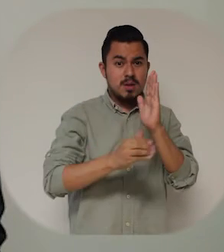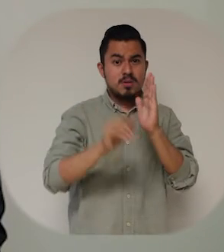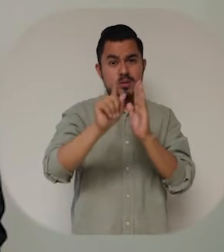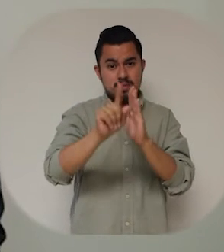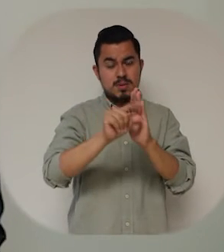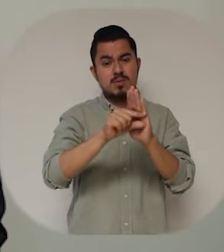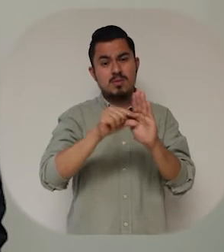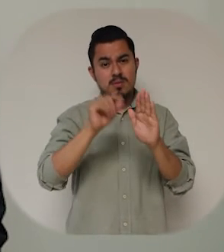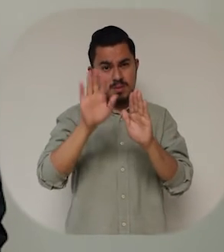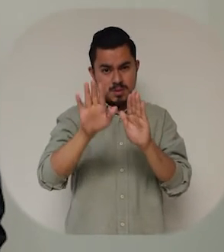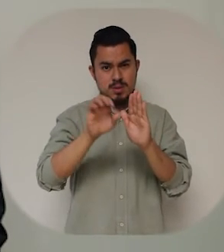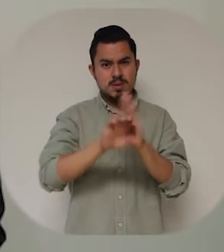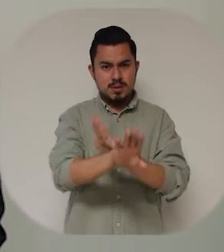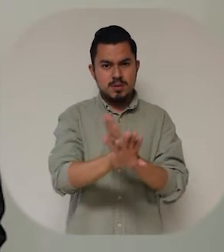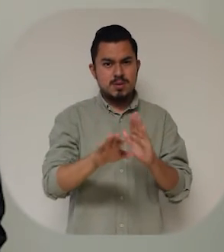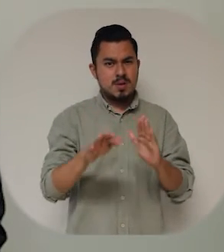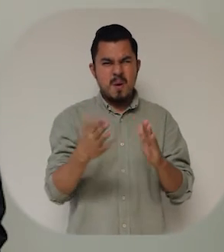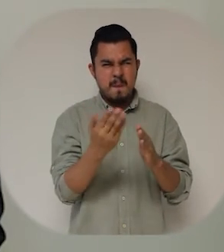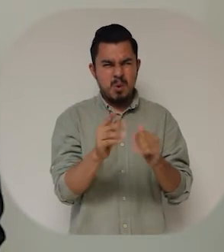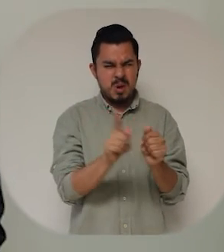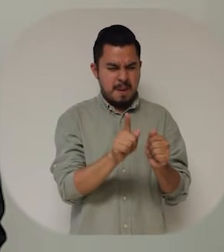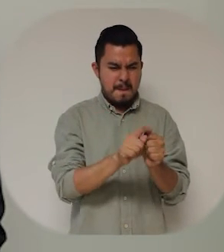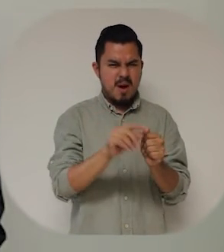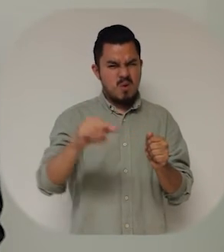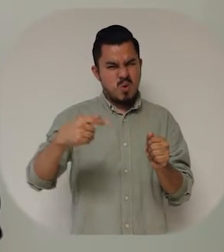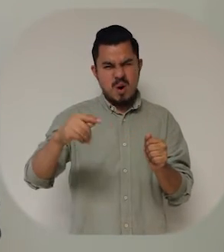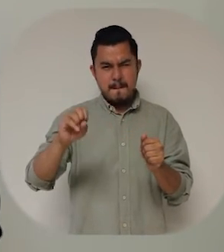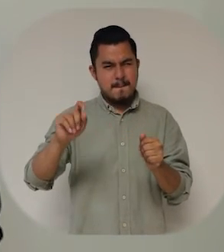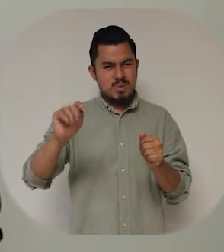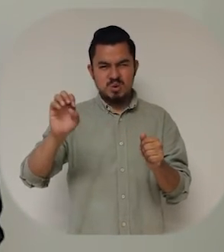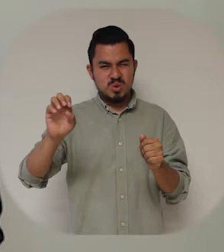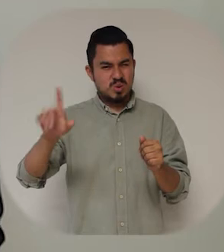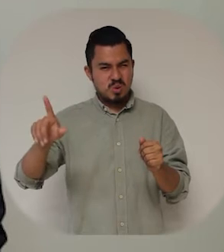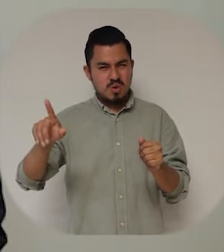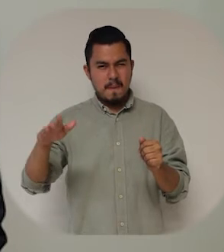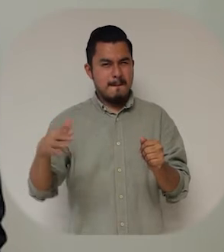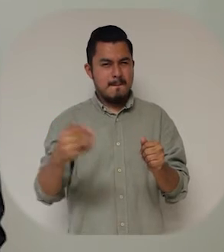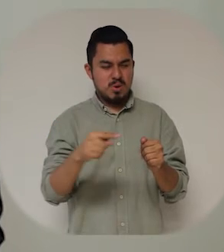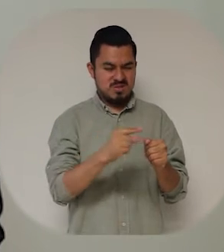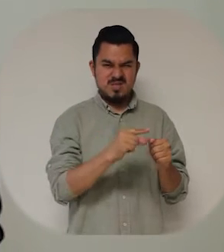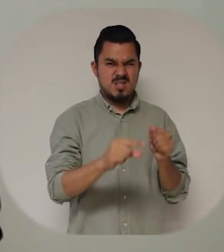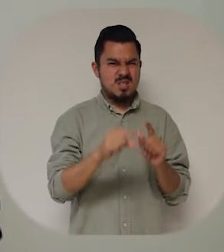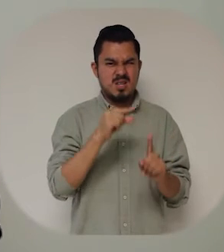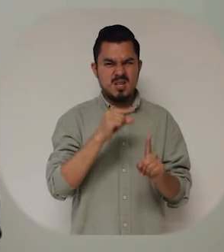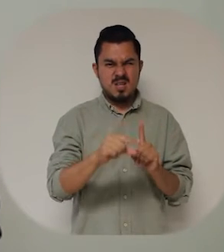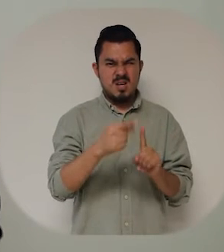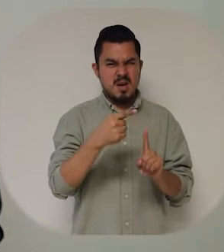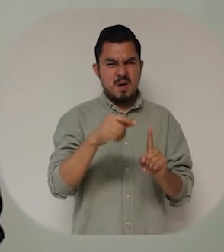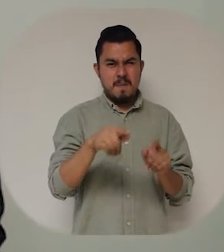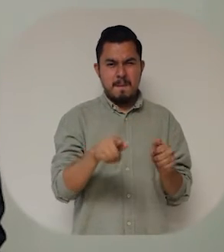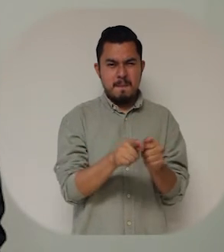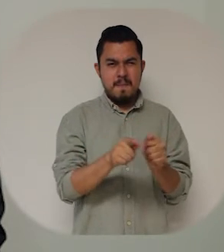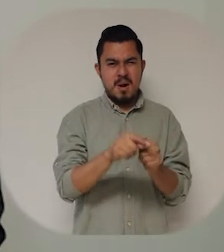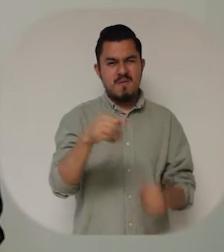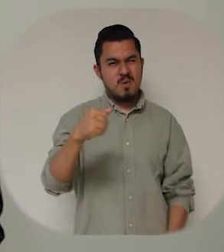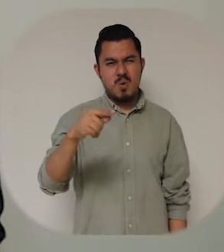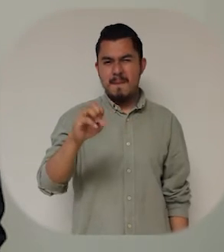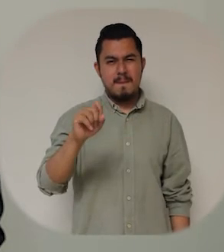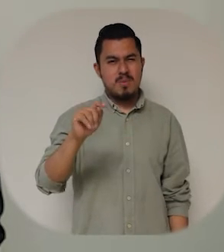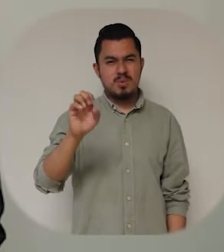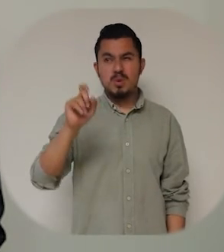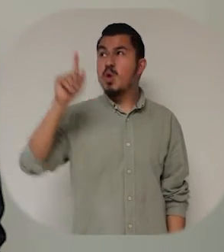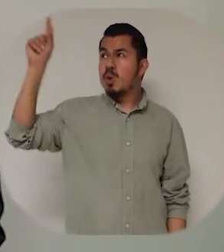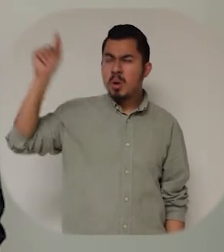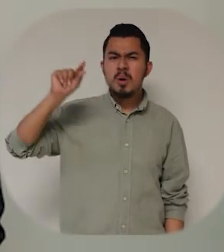él ha sido un apóstol? ¿Por qué él tiene este apostolado? ¿Por qué es que le permitió este apostolado el Señor a Pablo? No es para nada